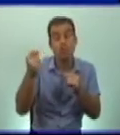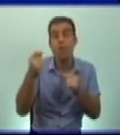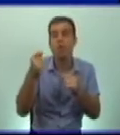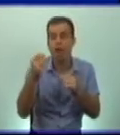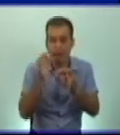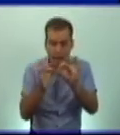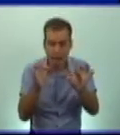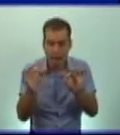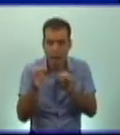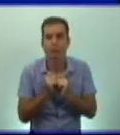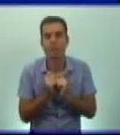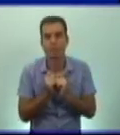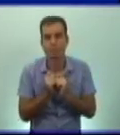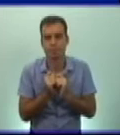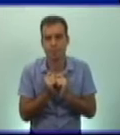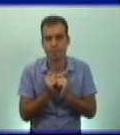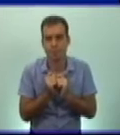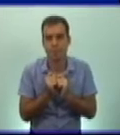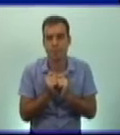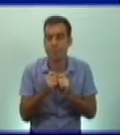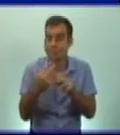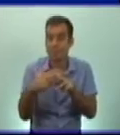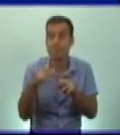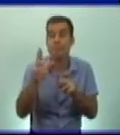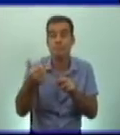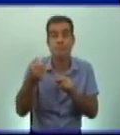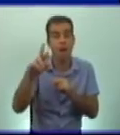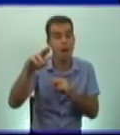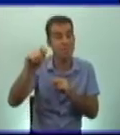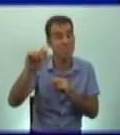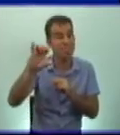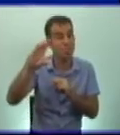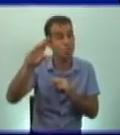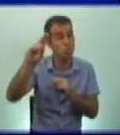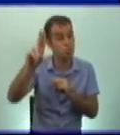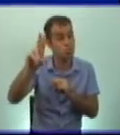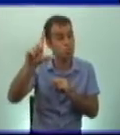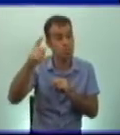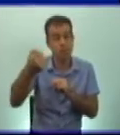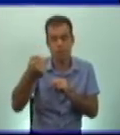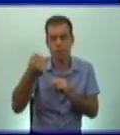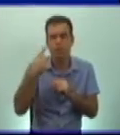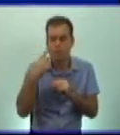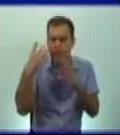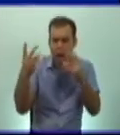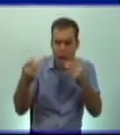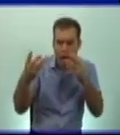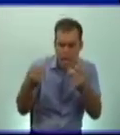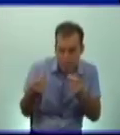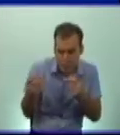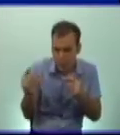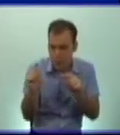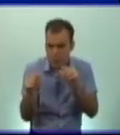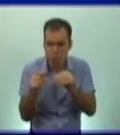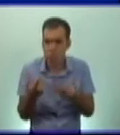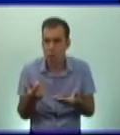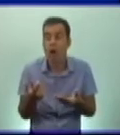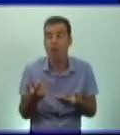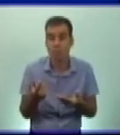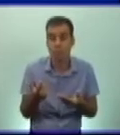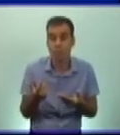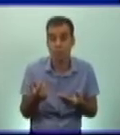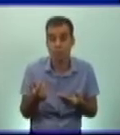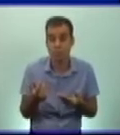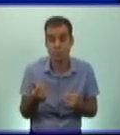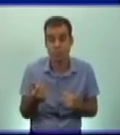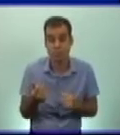partículas. Números de partículas, por tanto, tenemos que saber qué tipo de partículas forman a cada sustancia. El octazufre, el dioxígeno